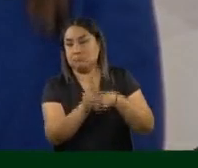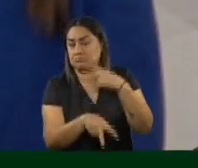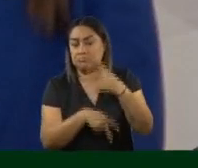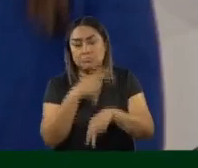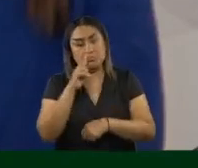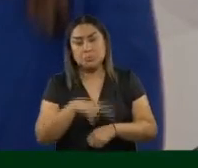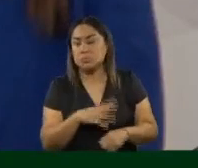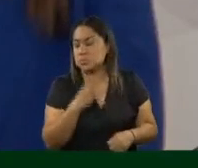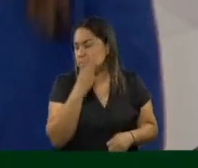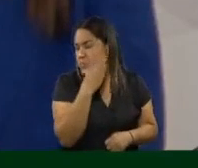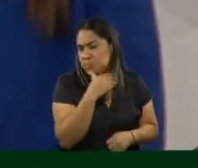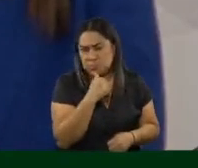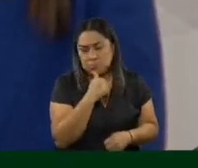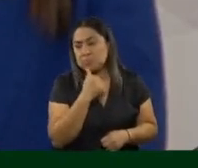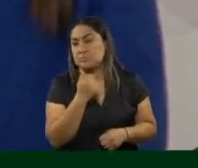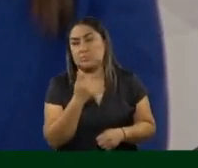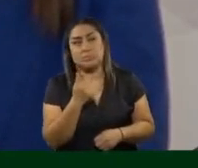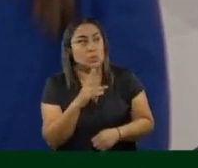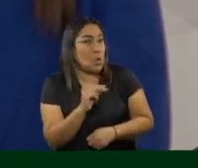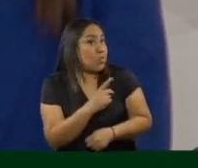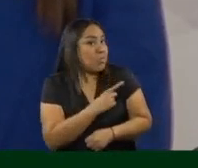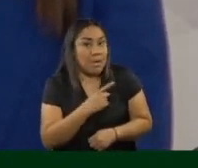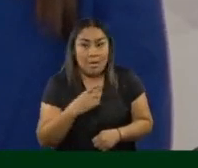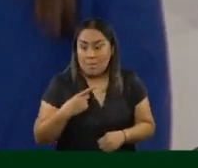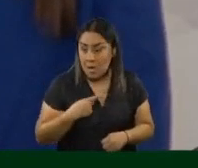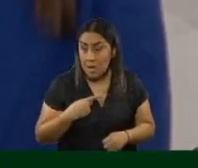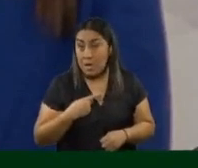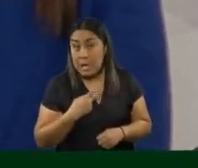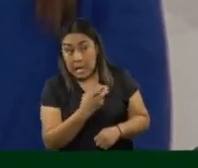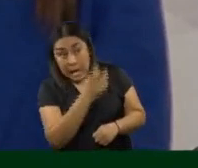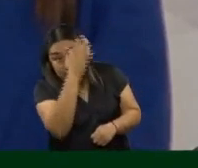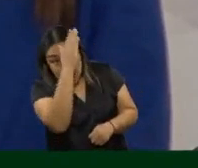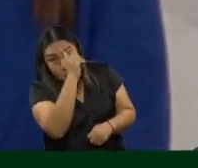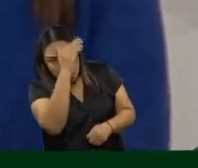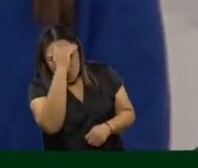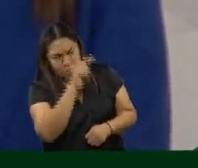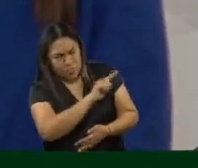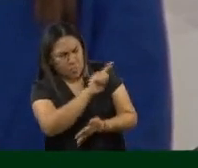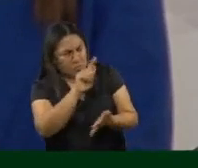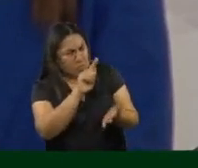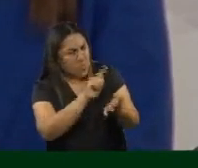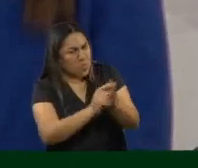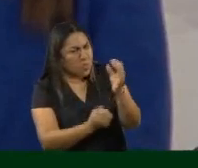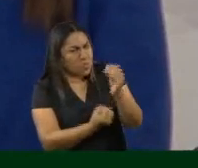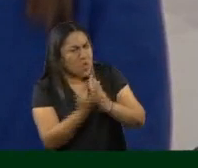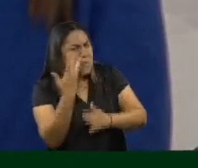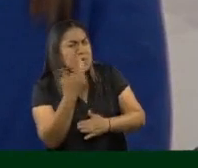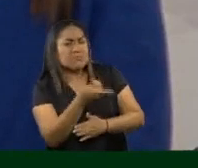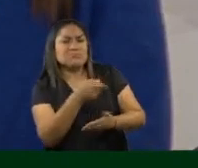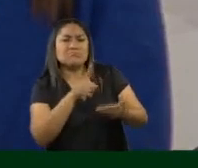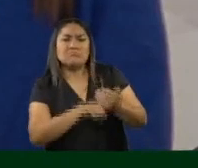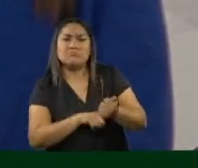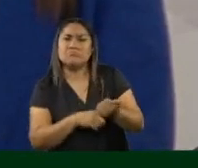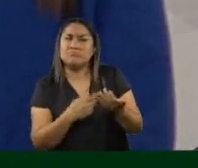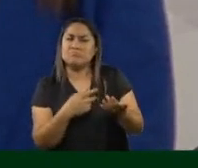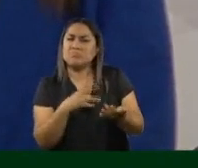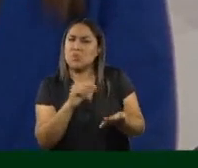podemos no debemos convalidar una reforma ilegítima